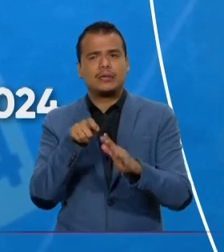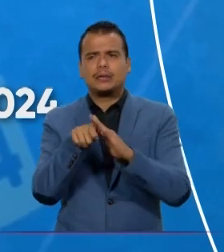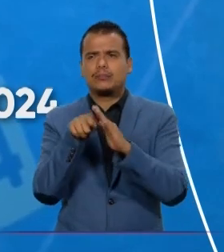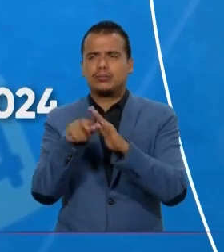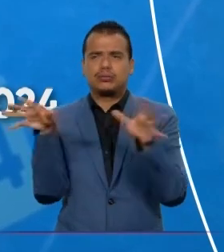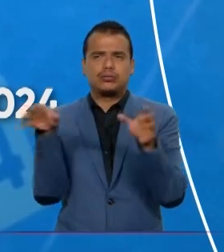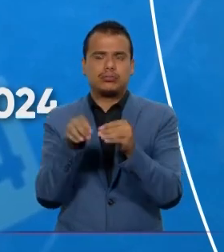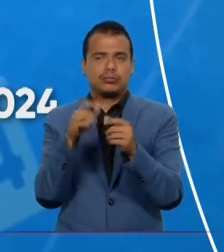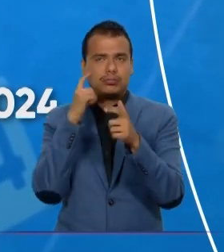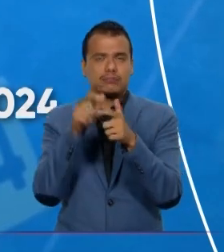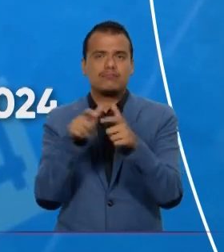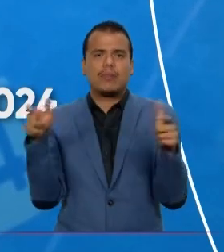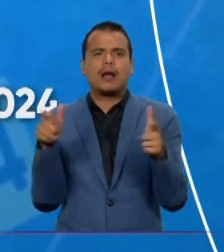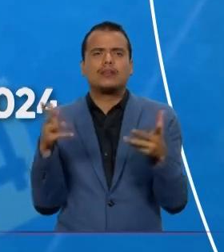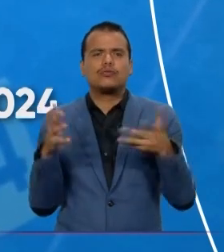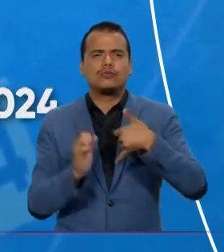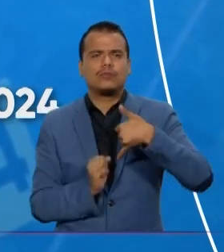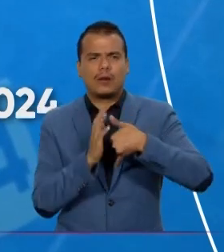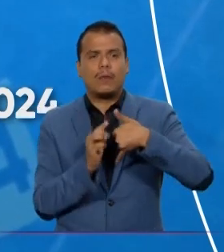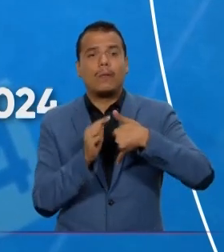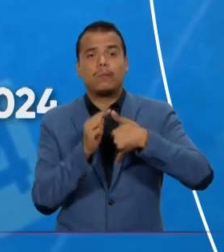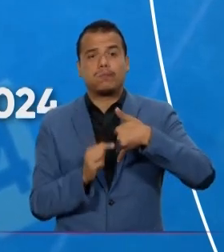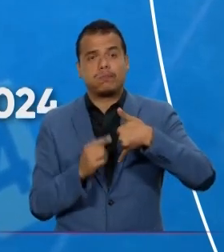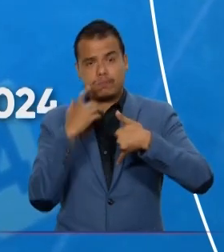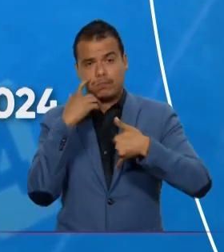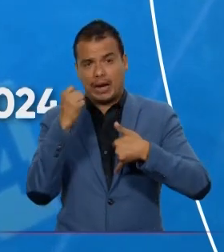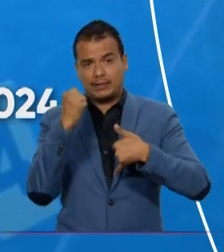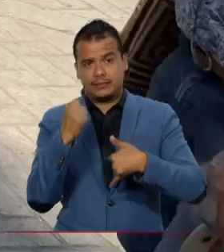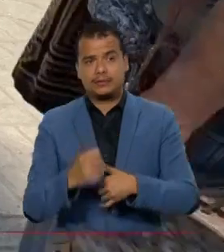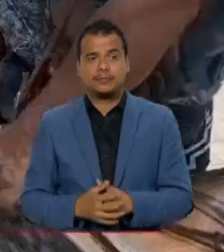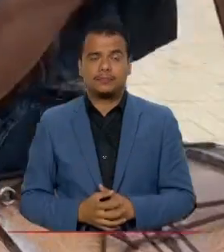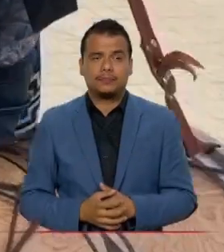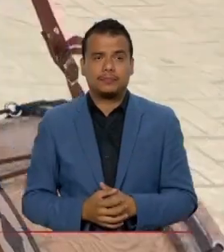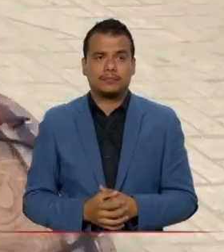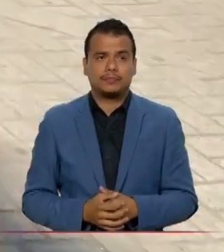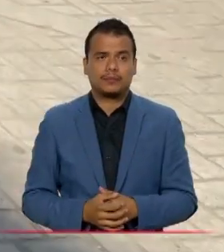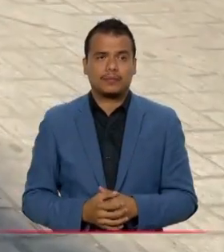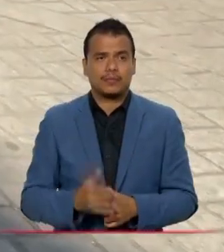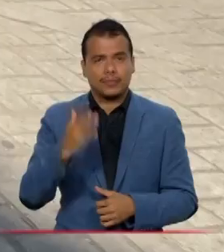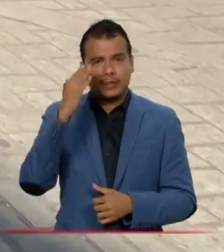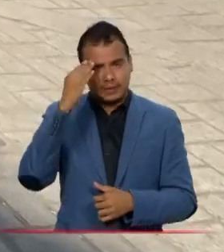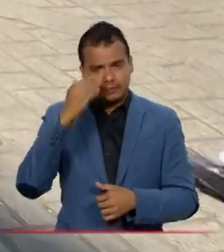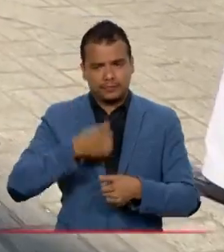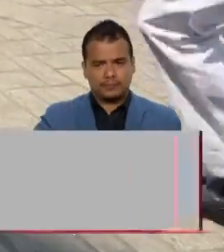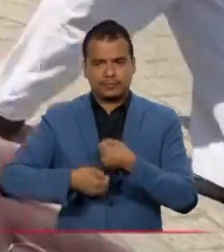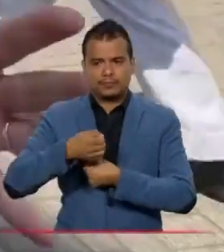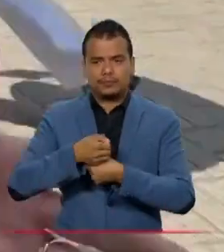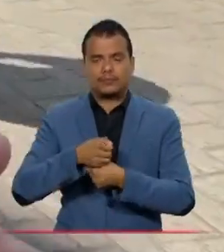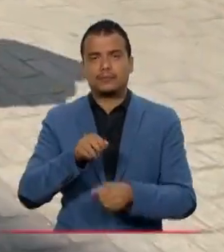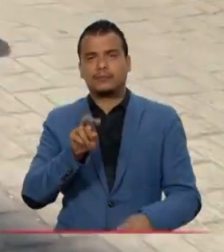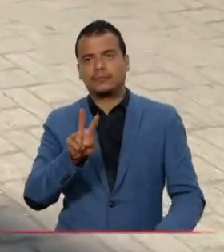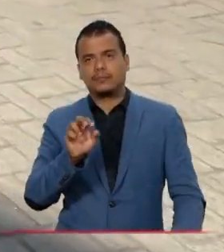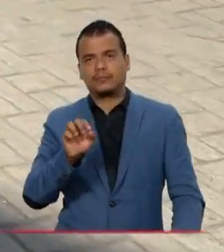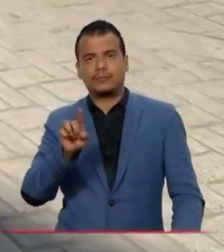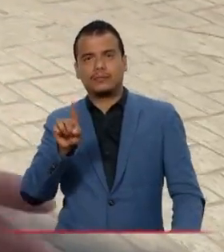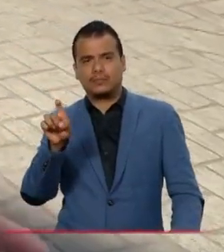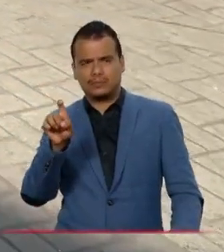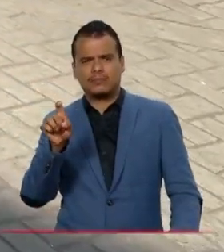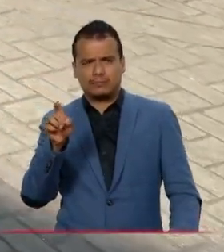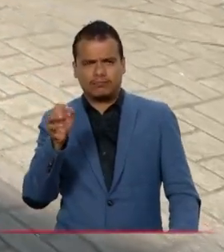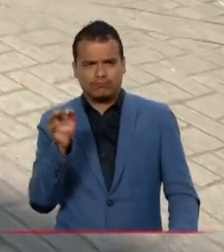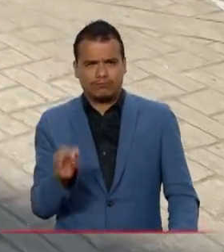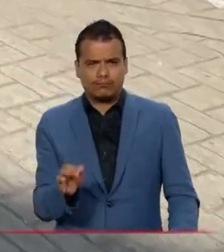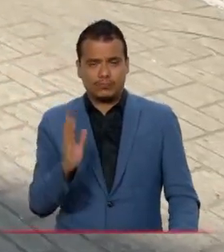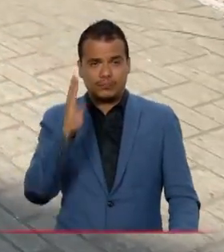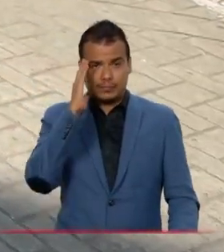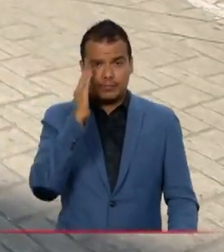Indígenas, afrodescendientes y campesinos encabezan la lista. Nosotros desde el 2016 hemos documentado el homicidio